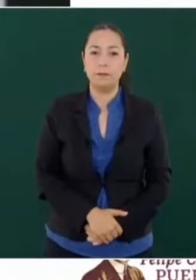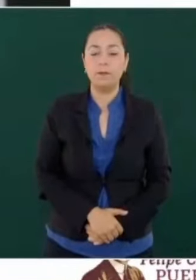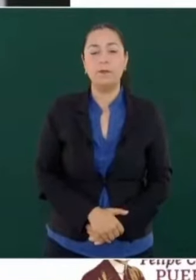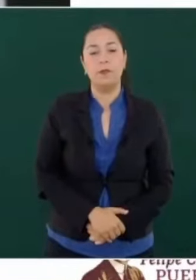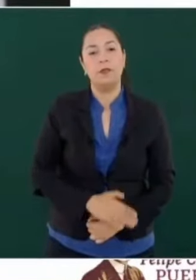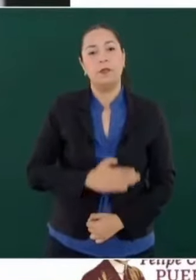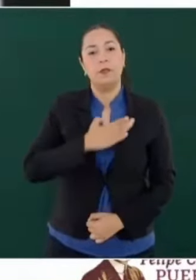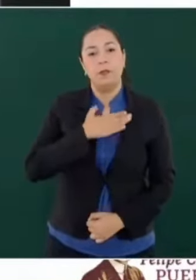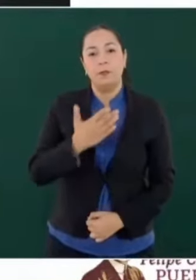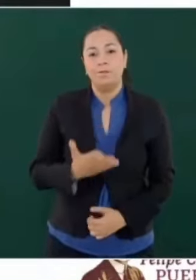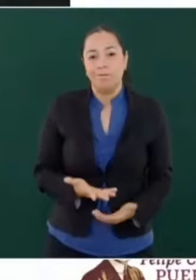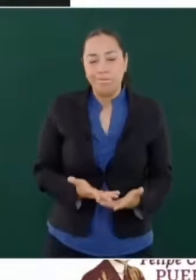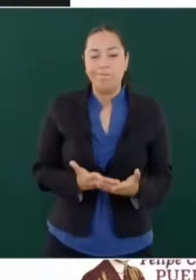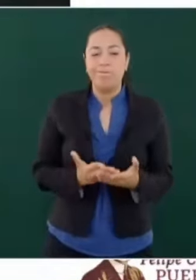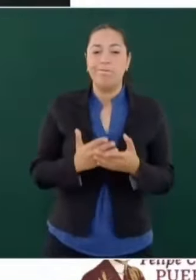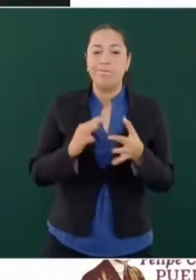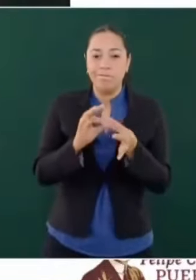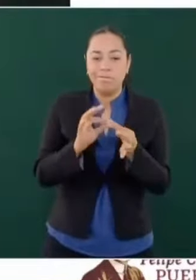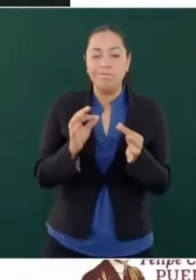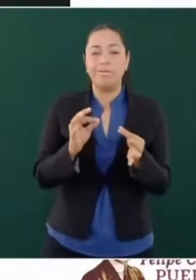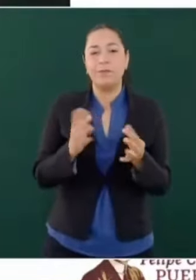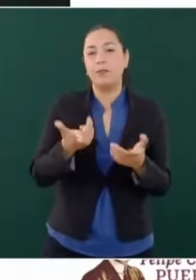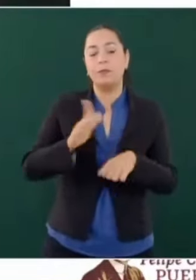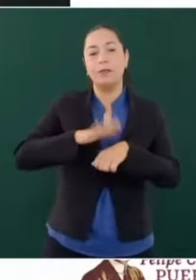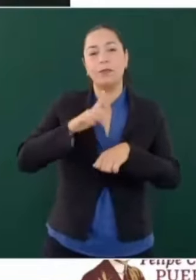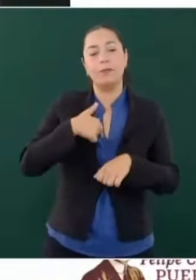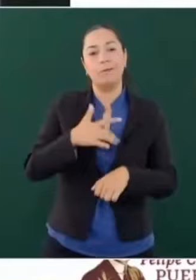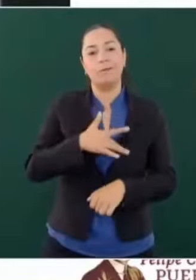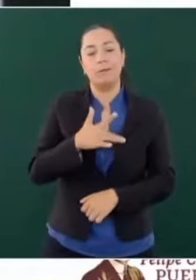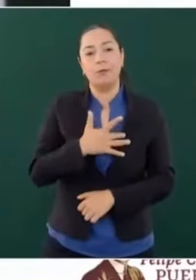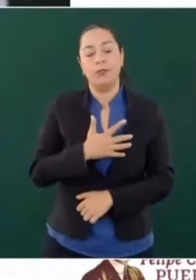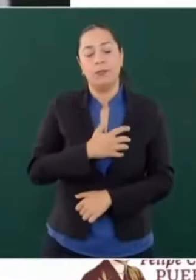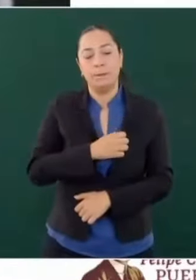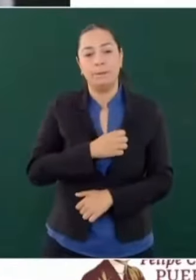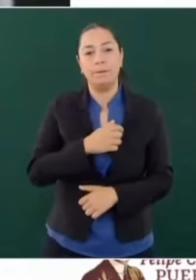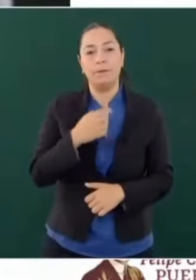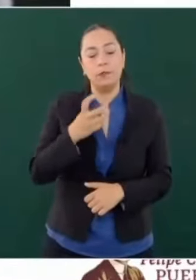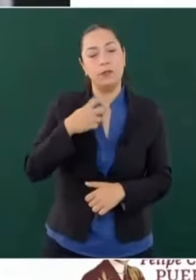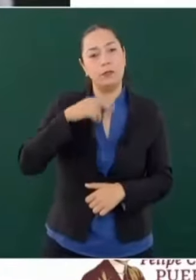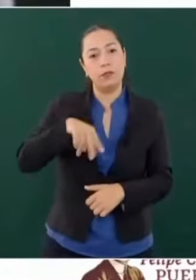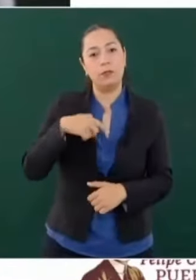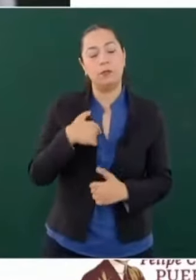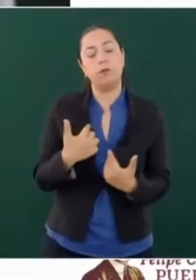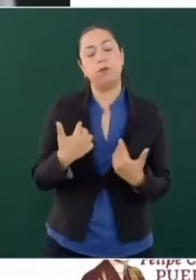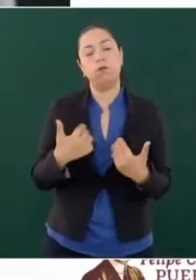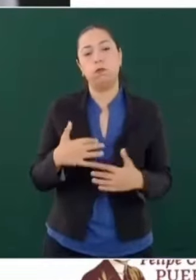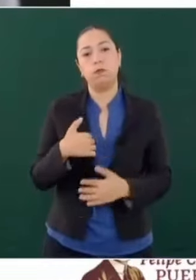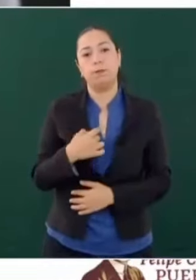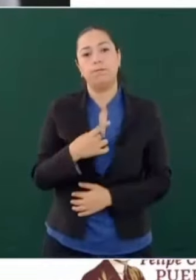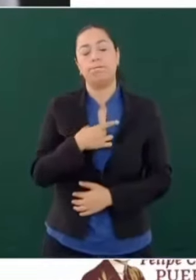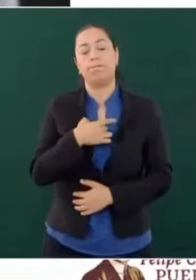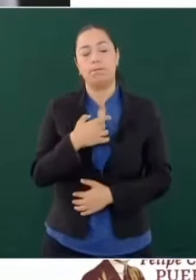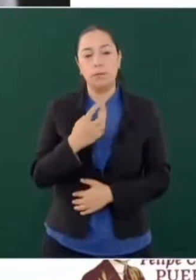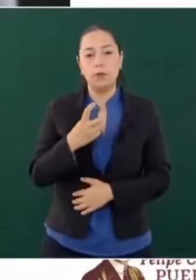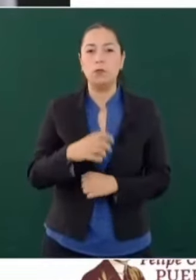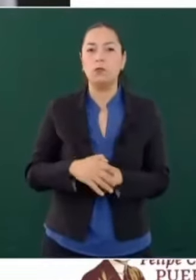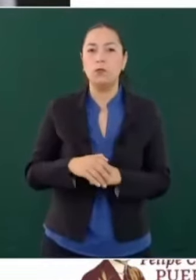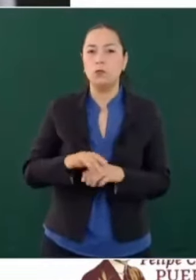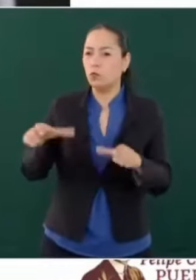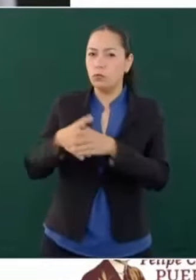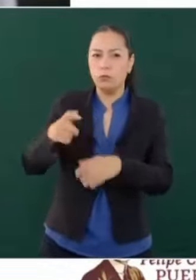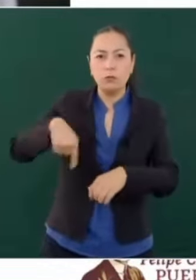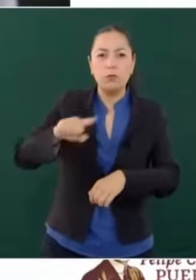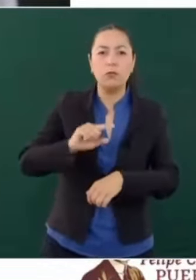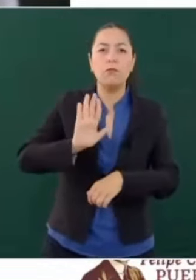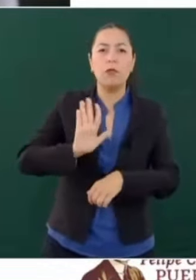Bueno, no quiero hablar más de esto porque me cuesta, es muy fuerte. Hemos hecho una familia en la Embajada